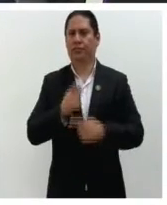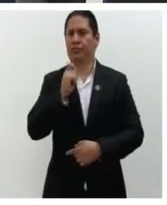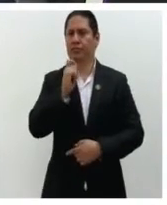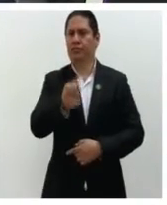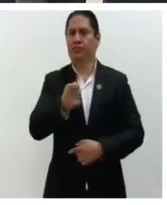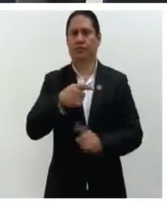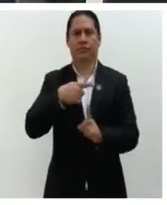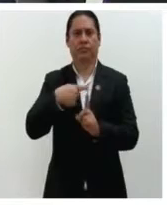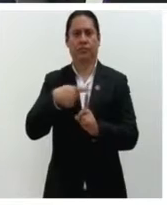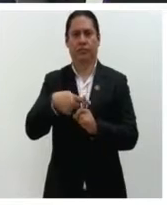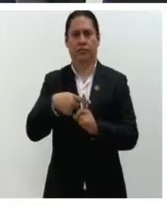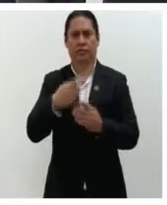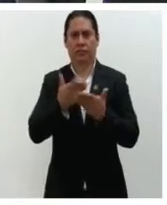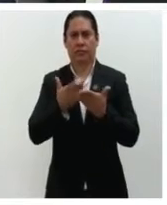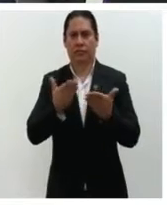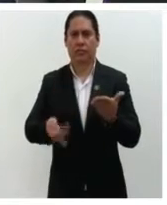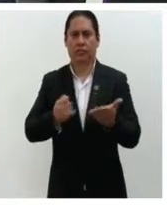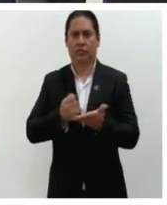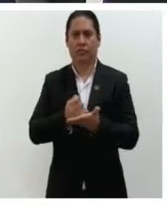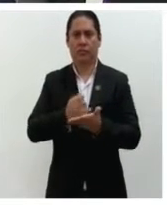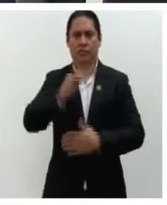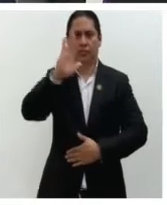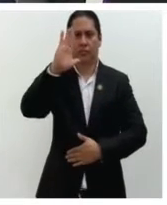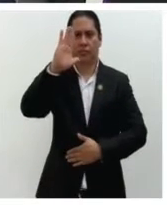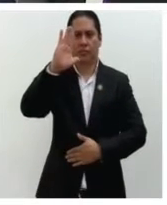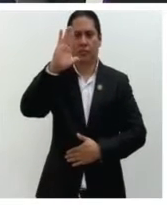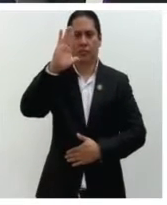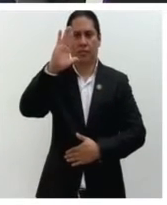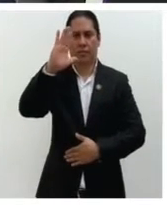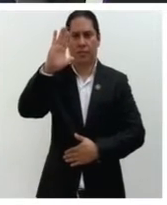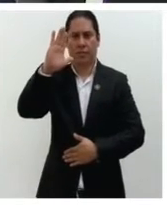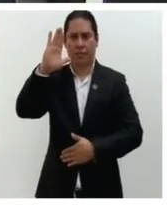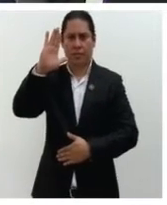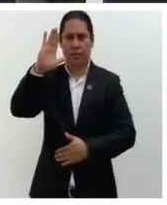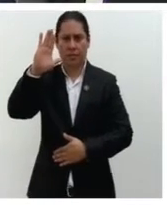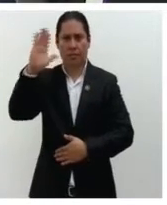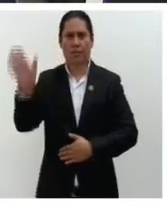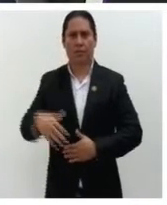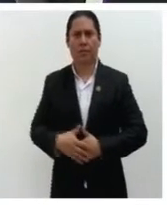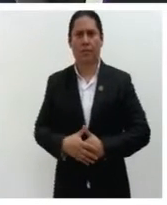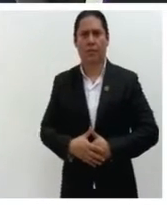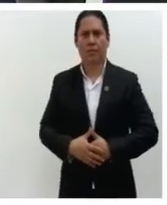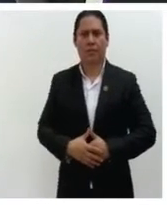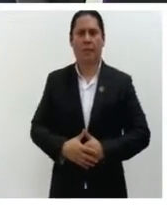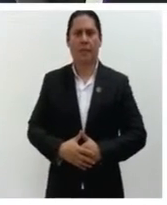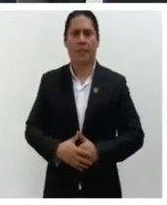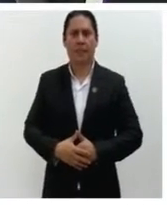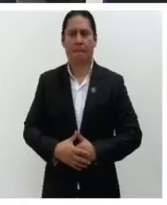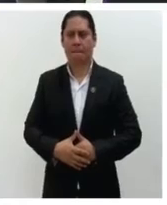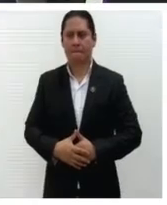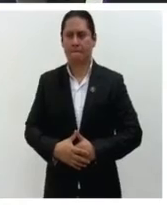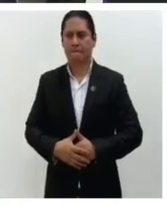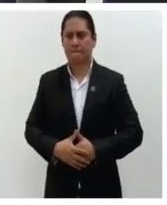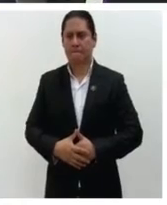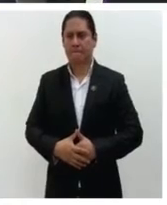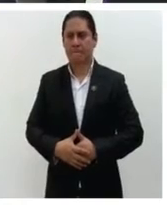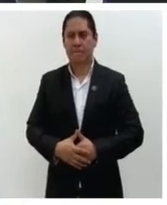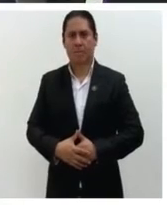y legisladores que estén por la afirmativa, sírvanse a manifestarlo levantando la mano.